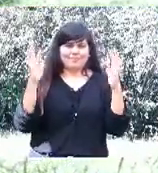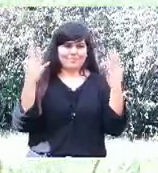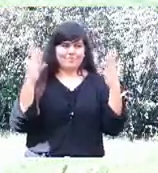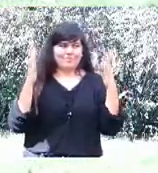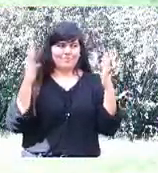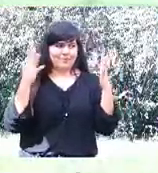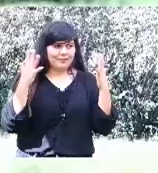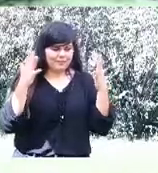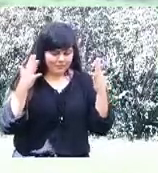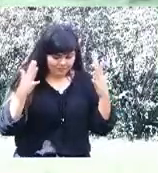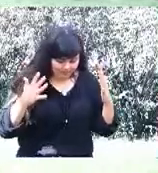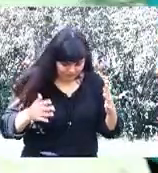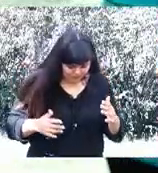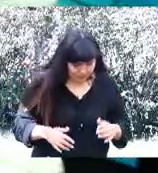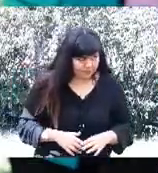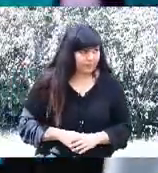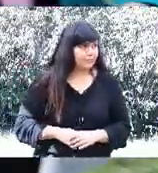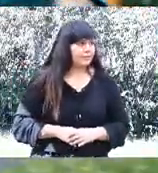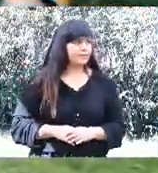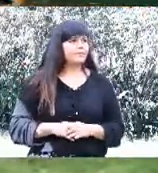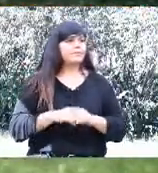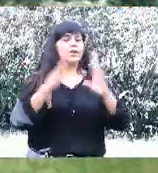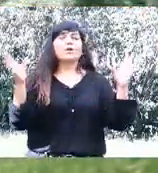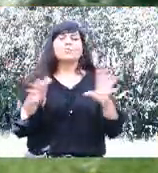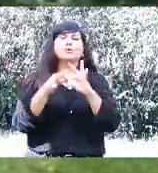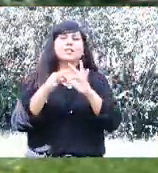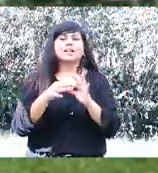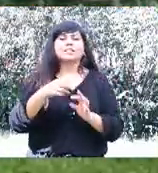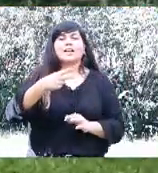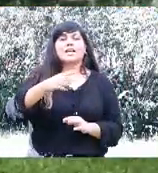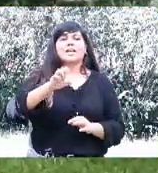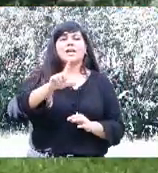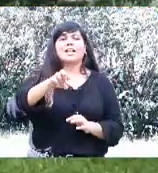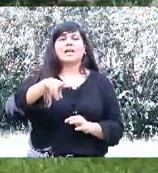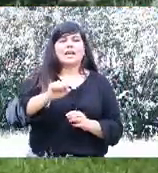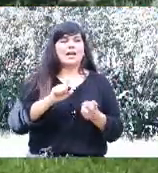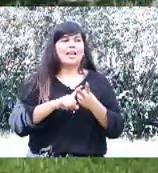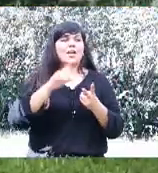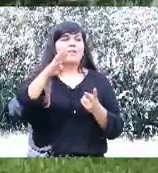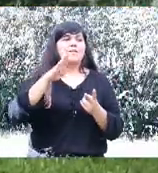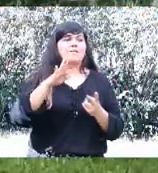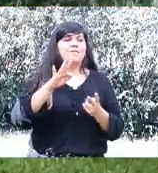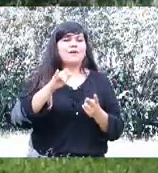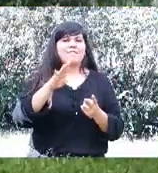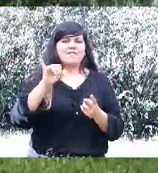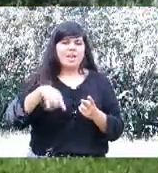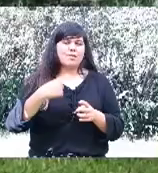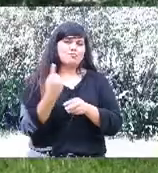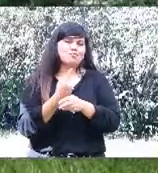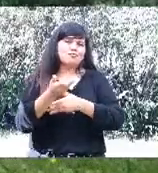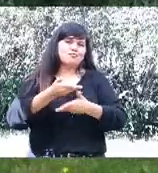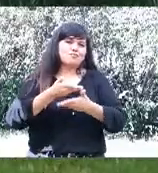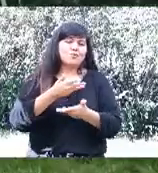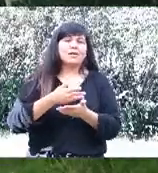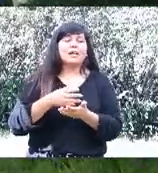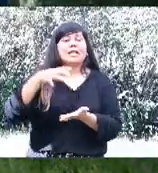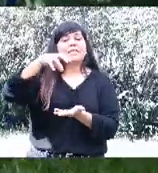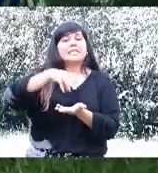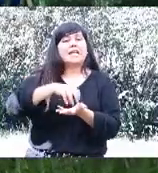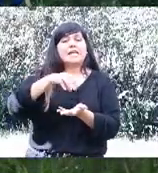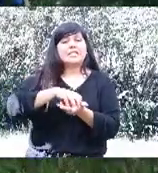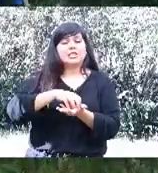usted Muchas gracias Elena Gracias Fabián por esa conversación desde el centro